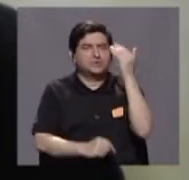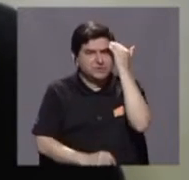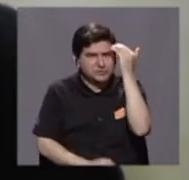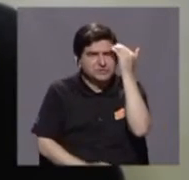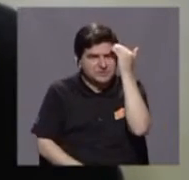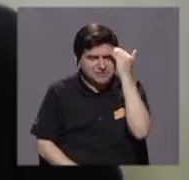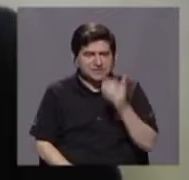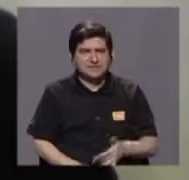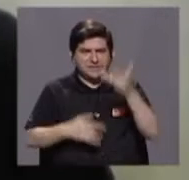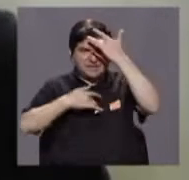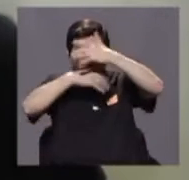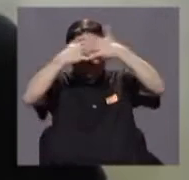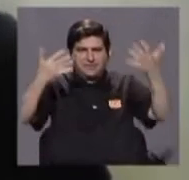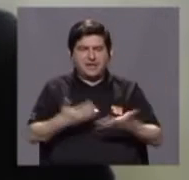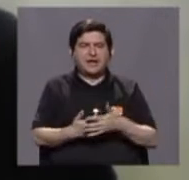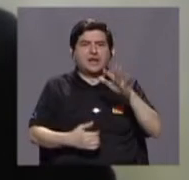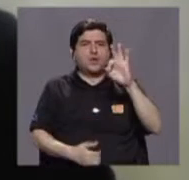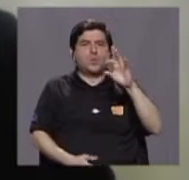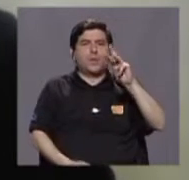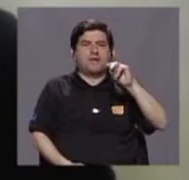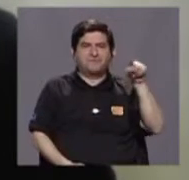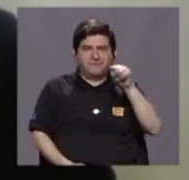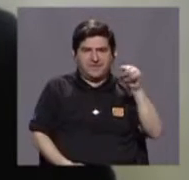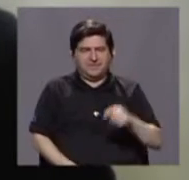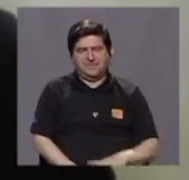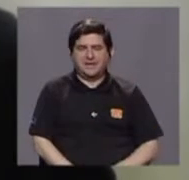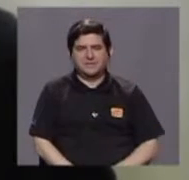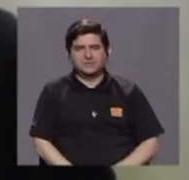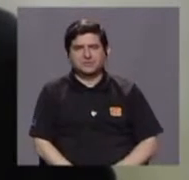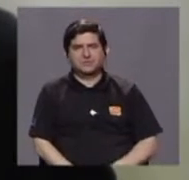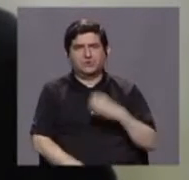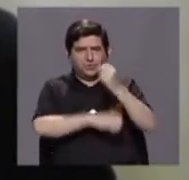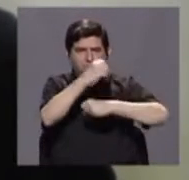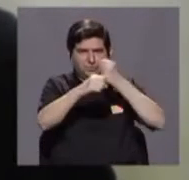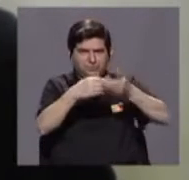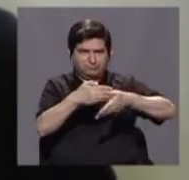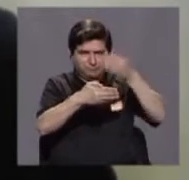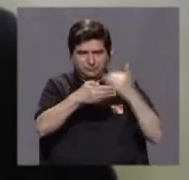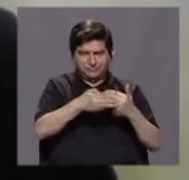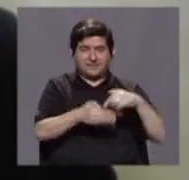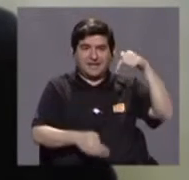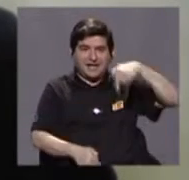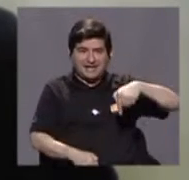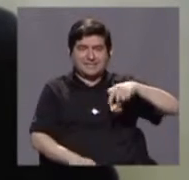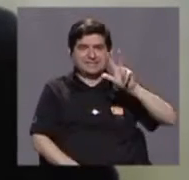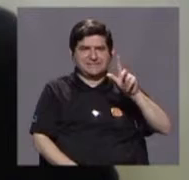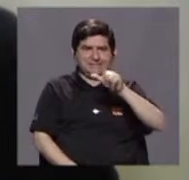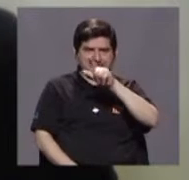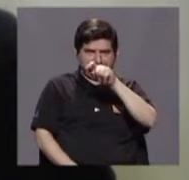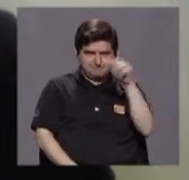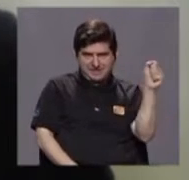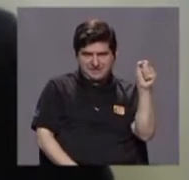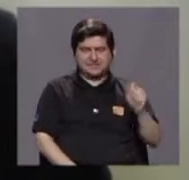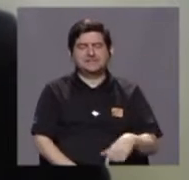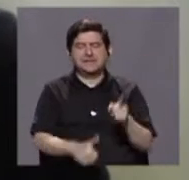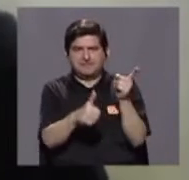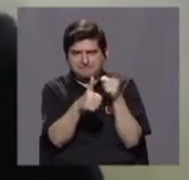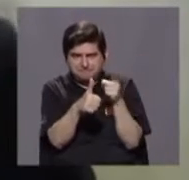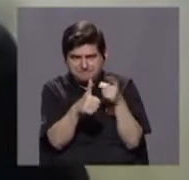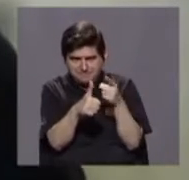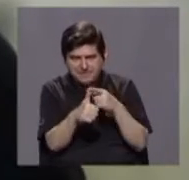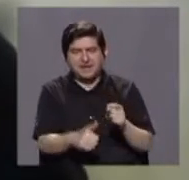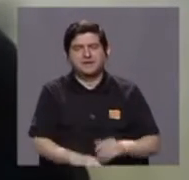pandemia, es de 9 de marzo. Yo este trimestre, este primer